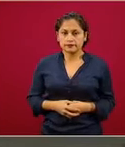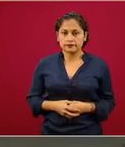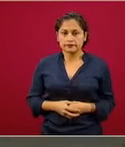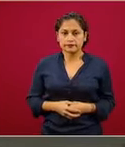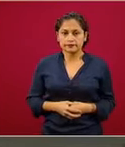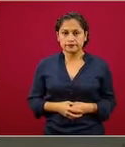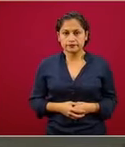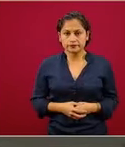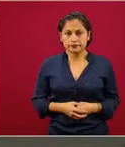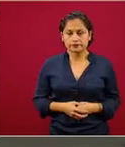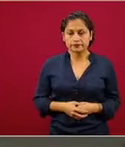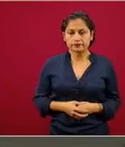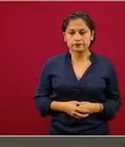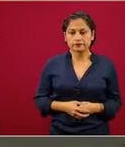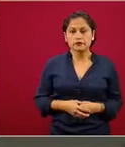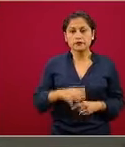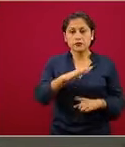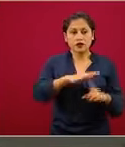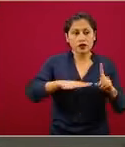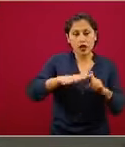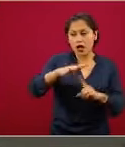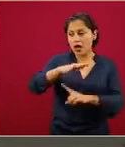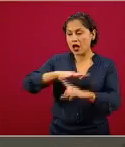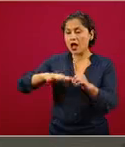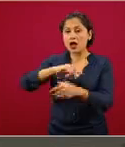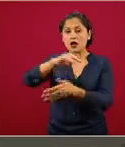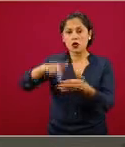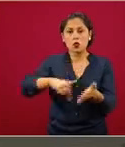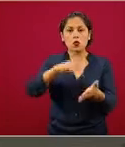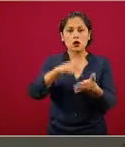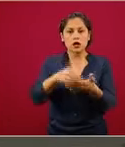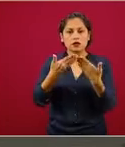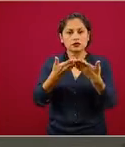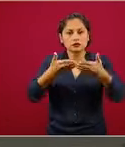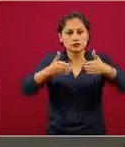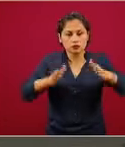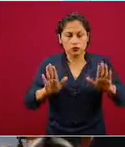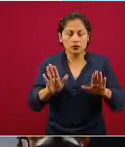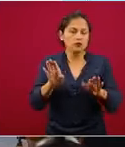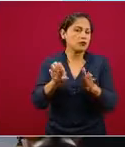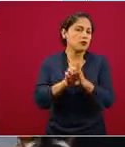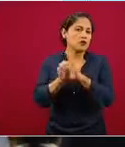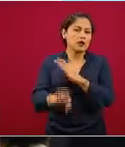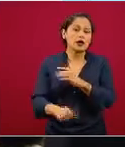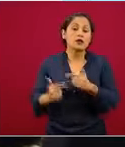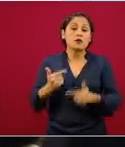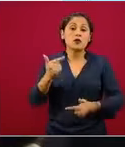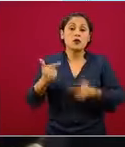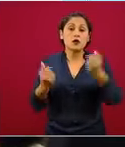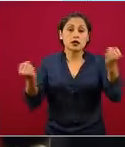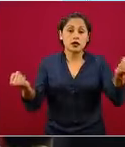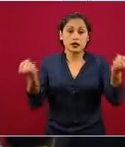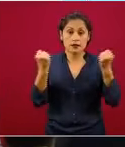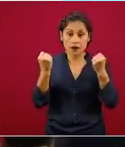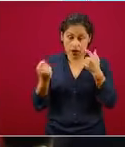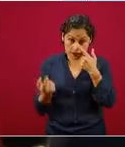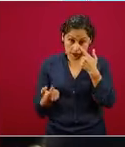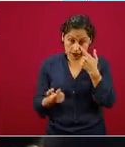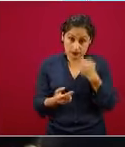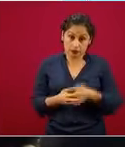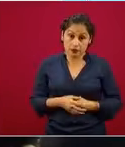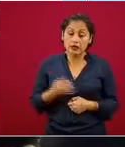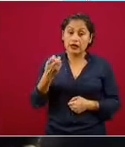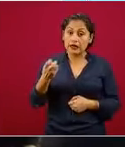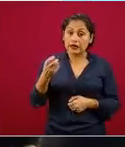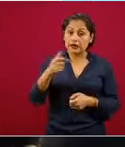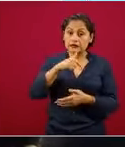Hay algunos espacios públicos de interés que han sido mencionados, por ejemplo los gimnasios. Los gimnasios tienen